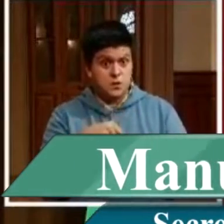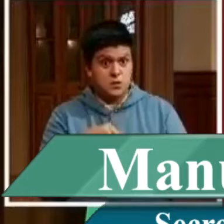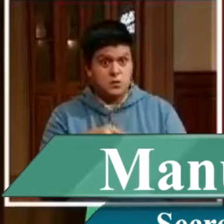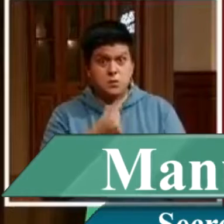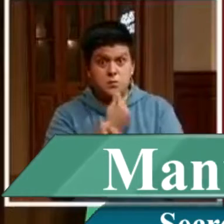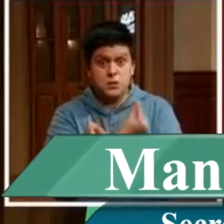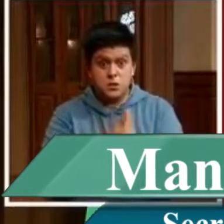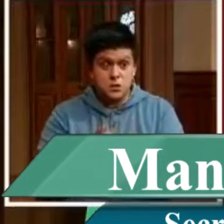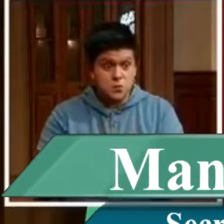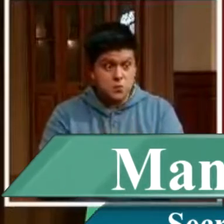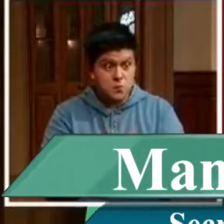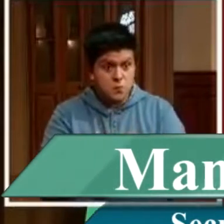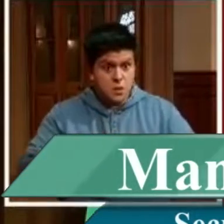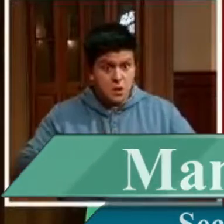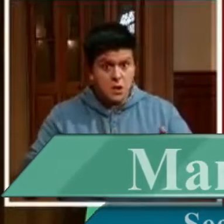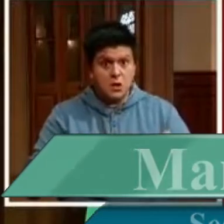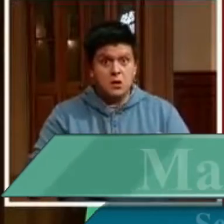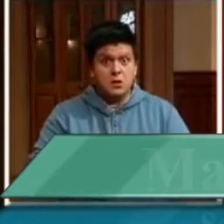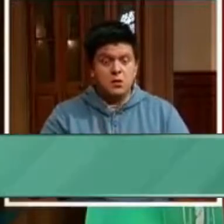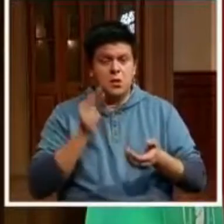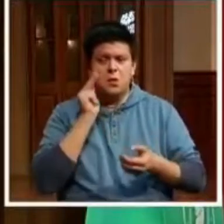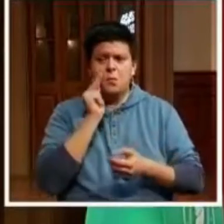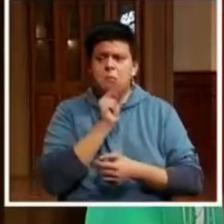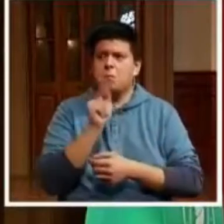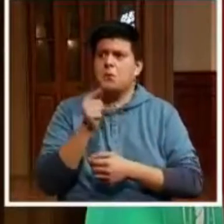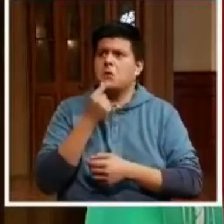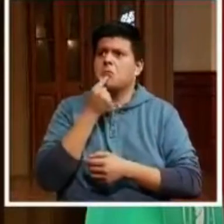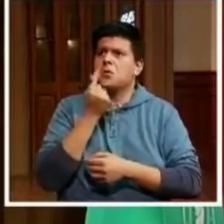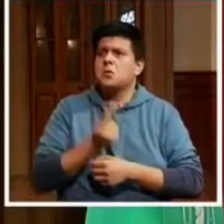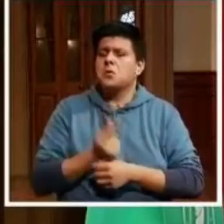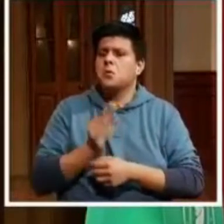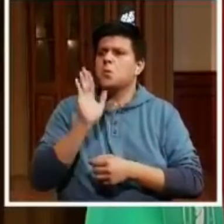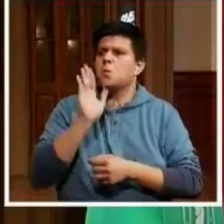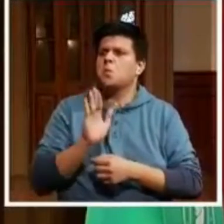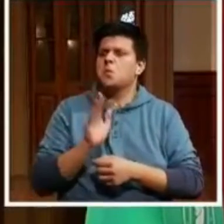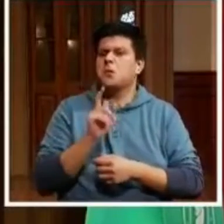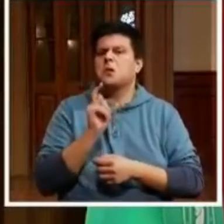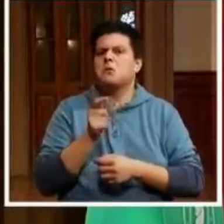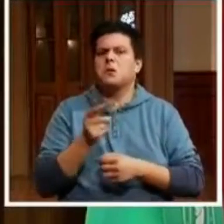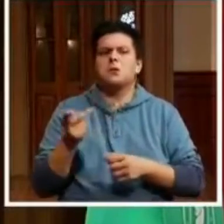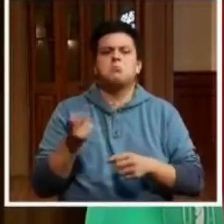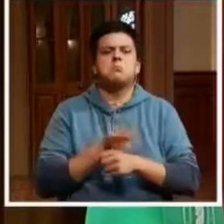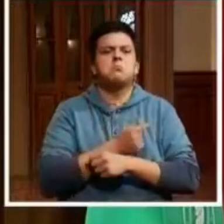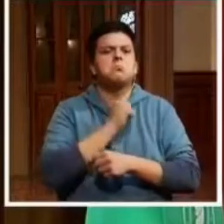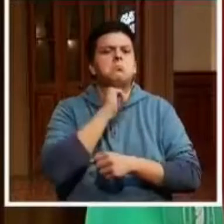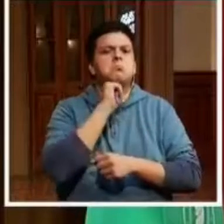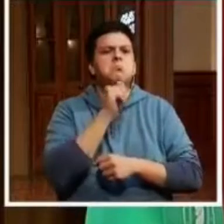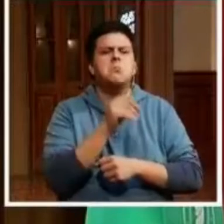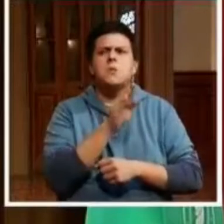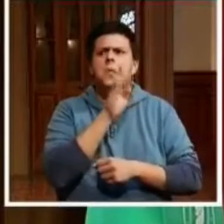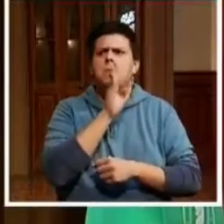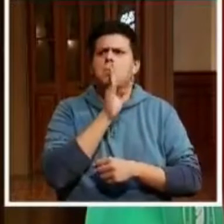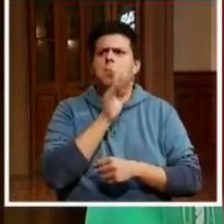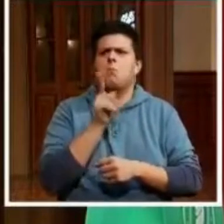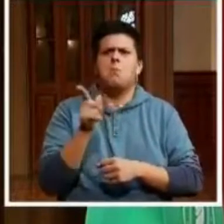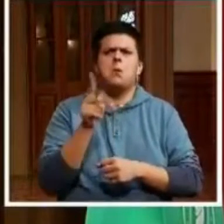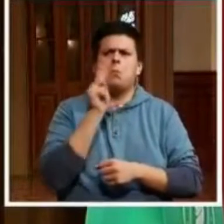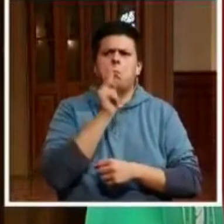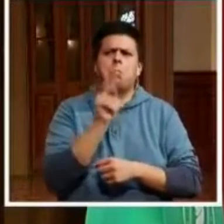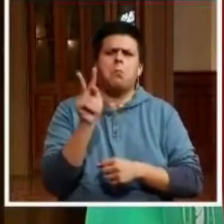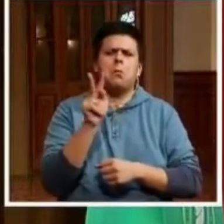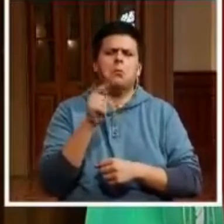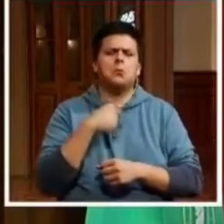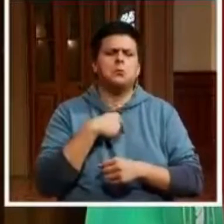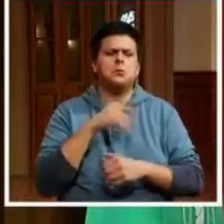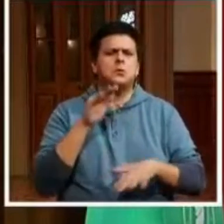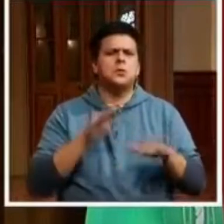calle, mandan una señal al niño o a la niña como diciendo, aquí no pasa nada, mi mamá, pues a veces